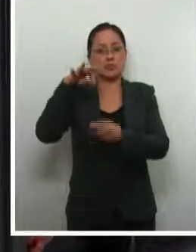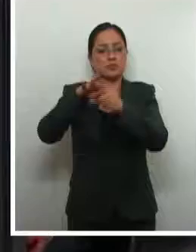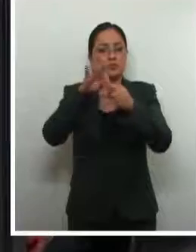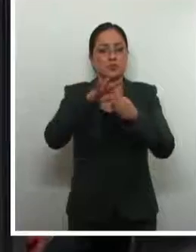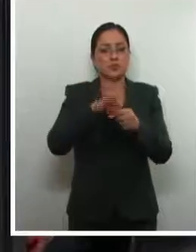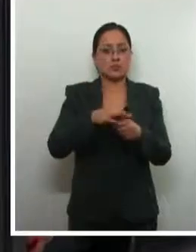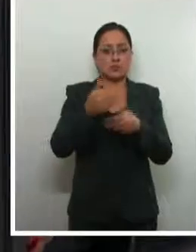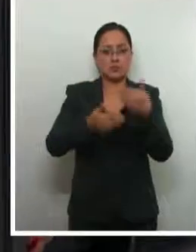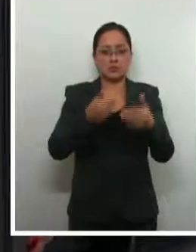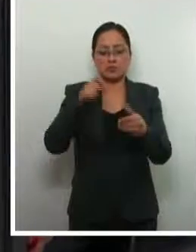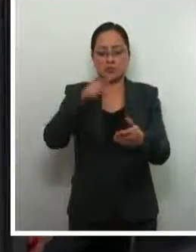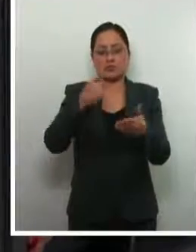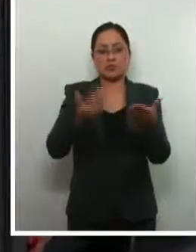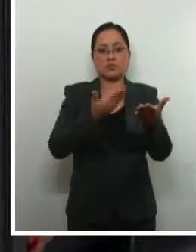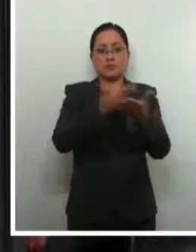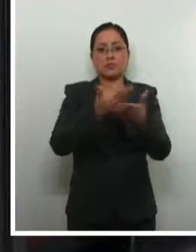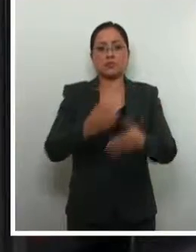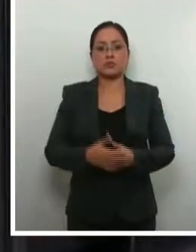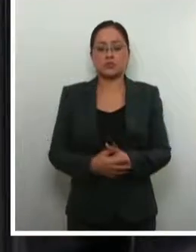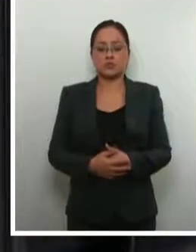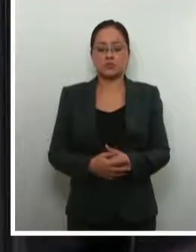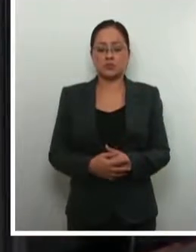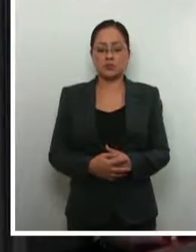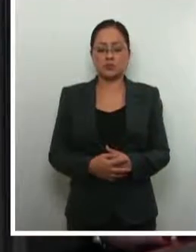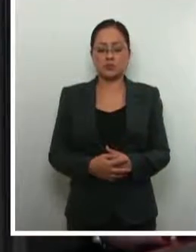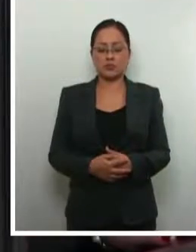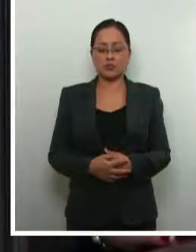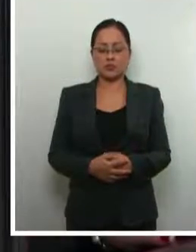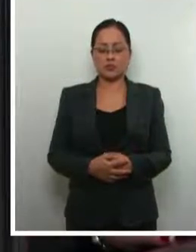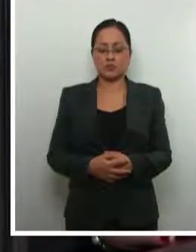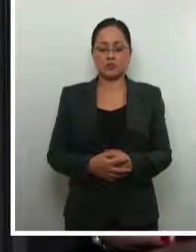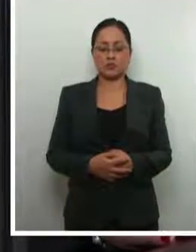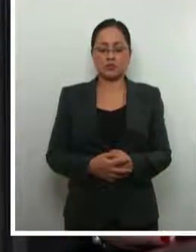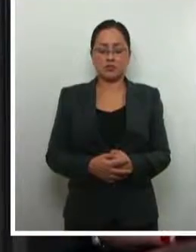proceder a la votación de la propuesta. Hay muchas sesiones.